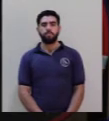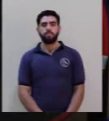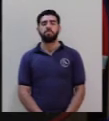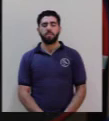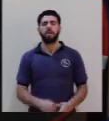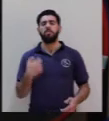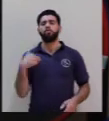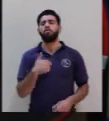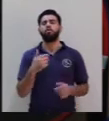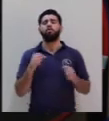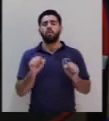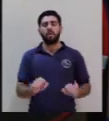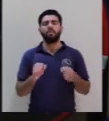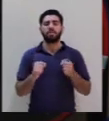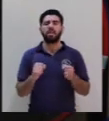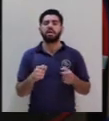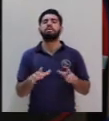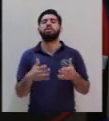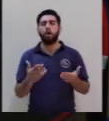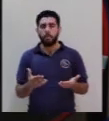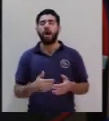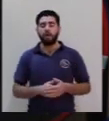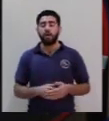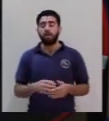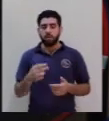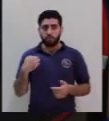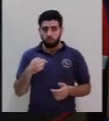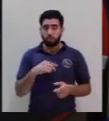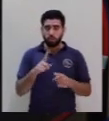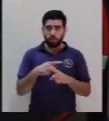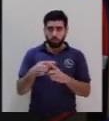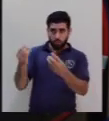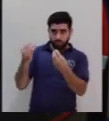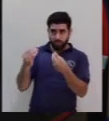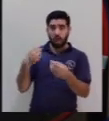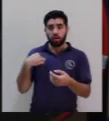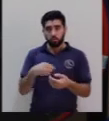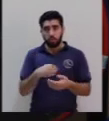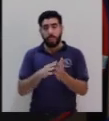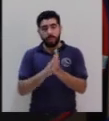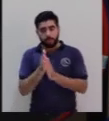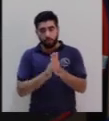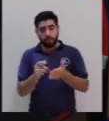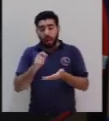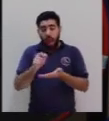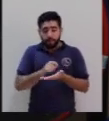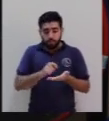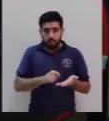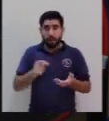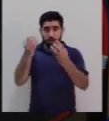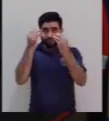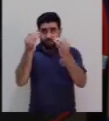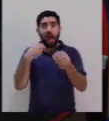de aprovechar este tiempo para registrar y quedarnos con estos conocimientos y así evitar que estos se pierdan. ¿Y cómo podemos registrarlos?